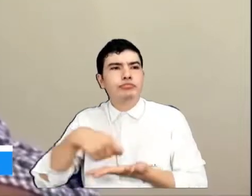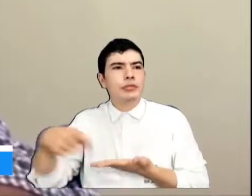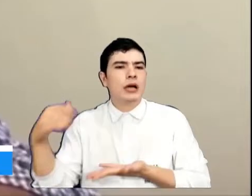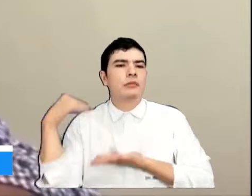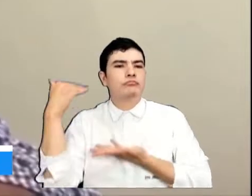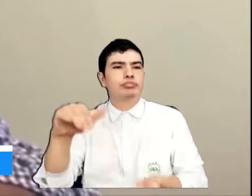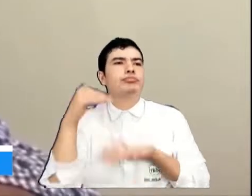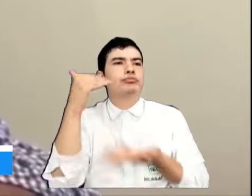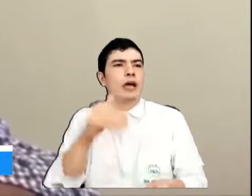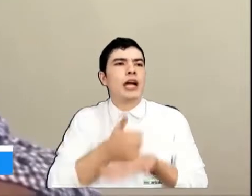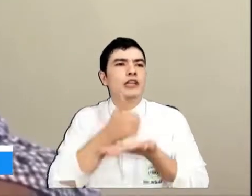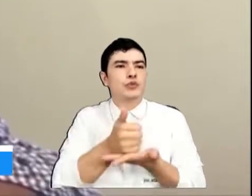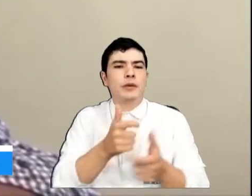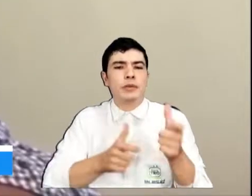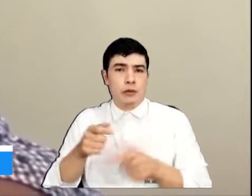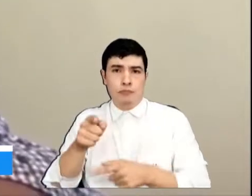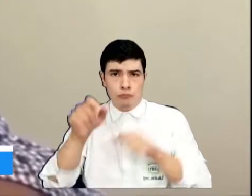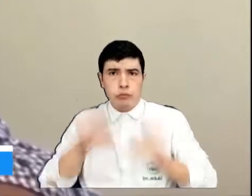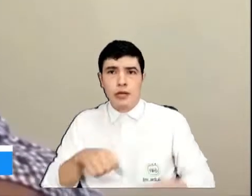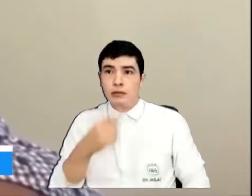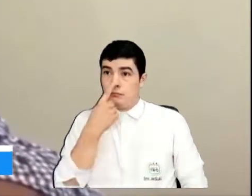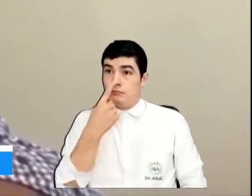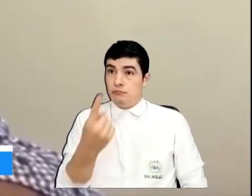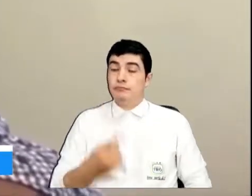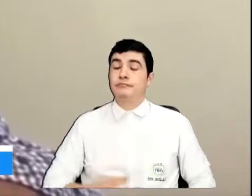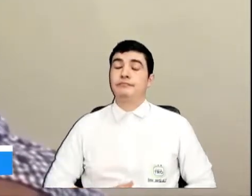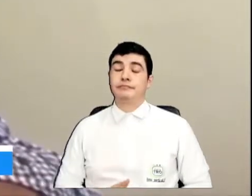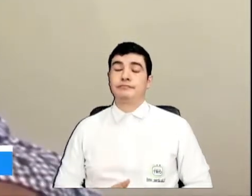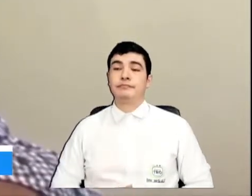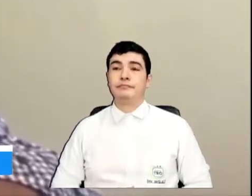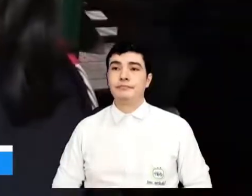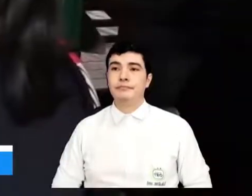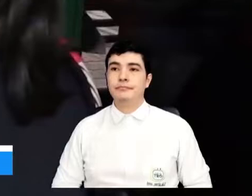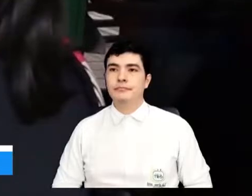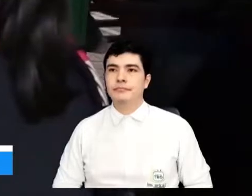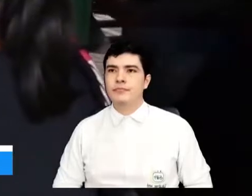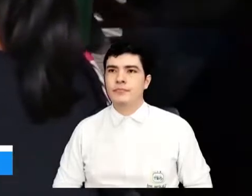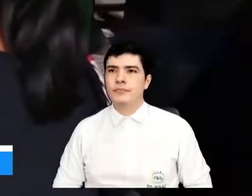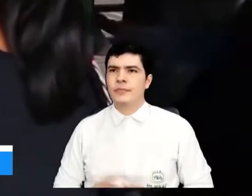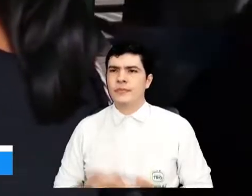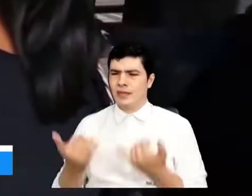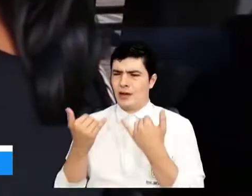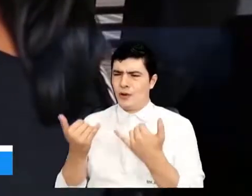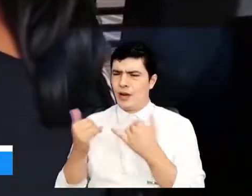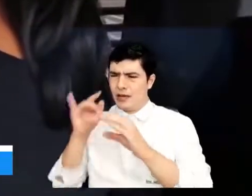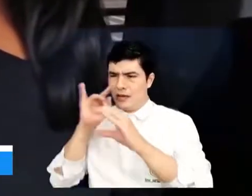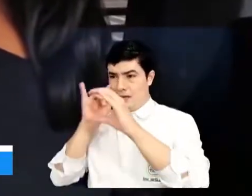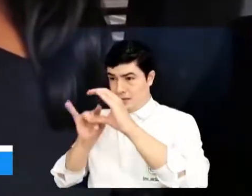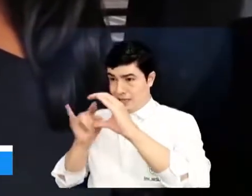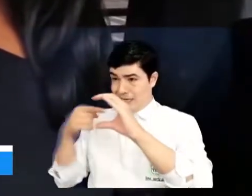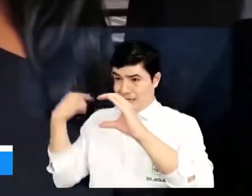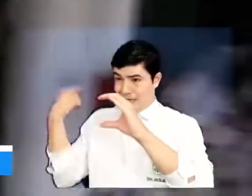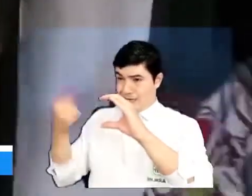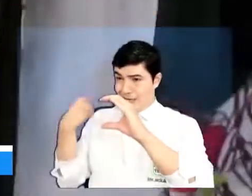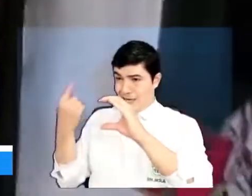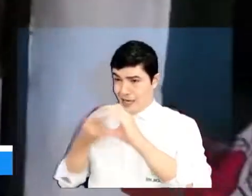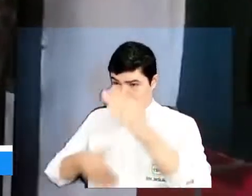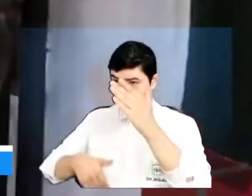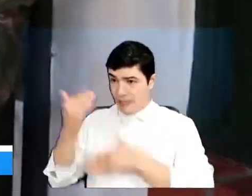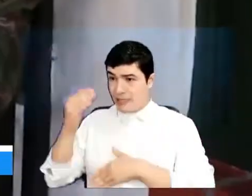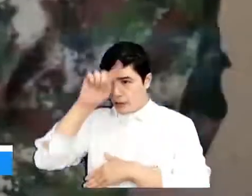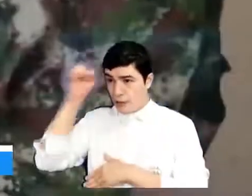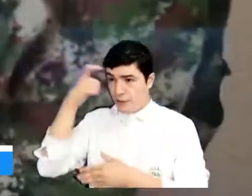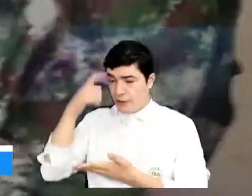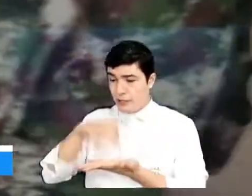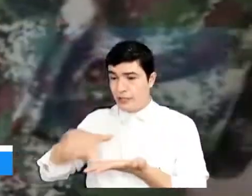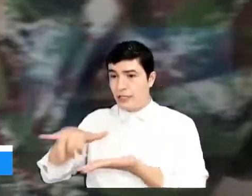de Santander, debo decir que no, enfáticamente no, hasta el momento no. El ente de control aseguró que se realizaron investigaciones en varios